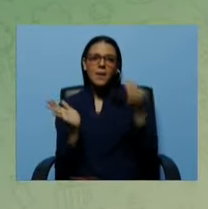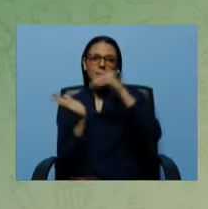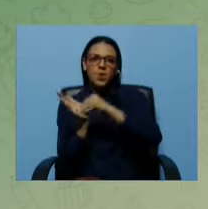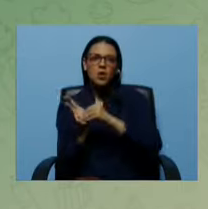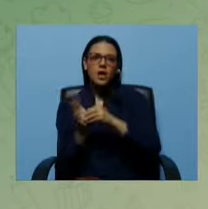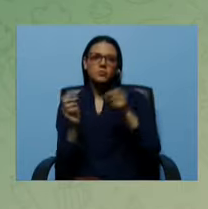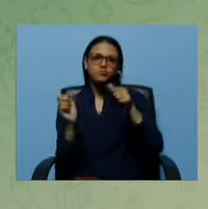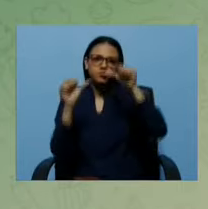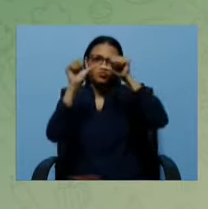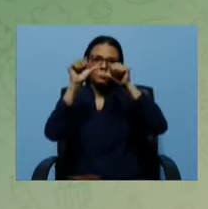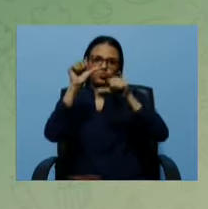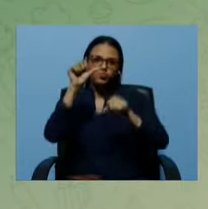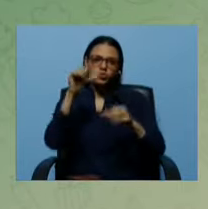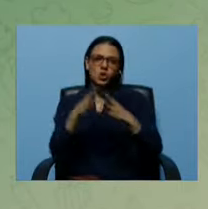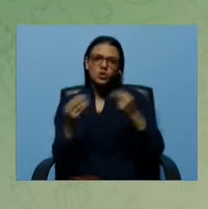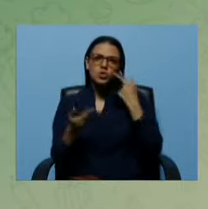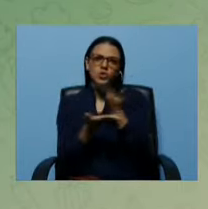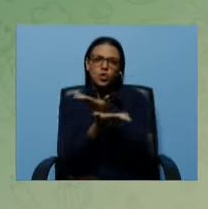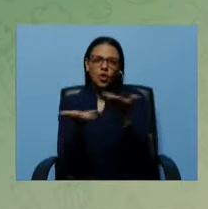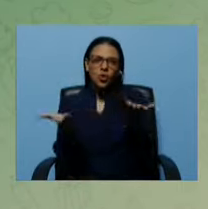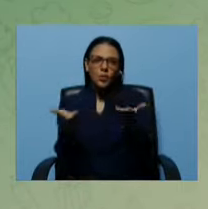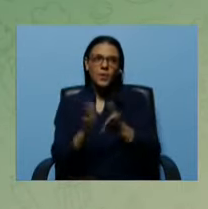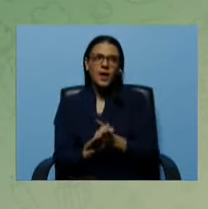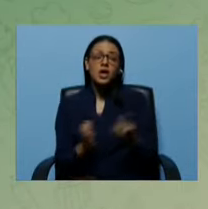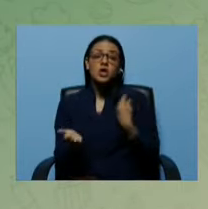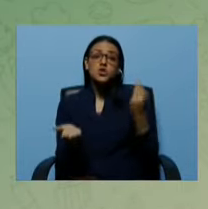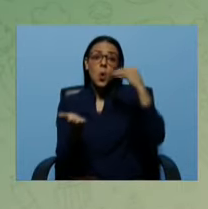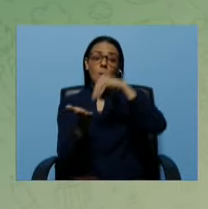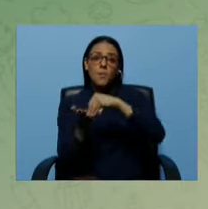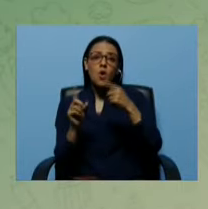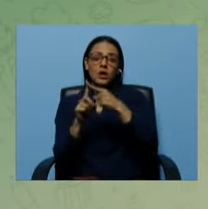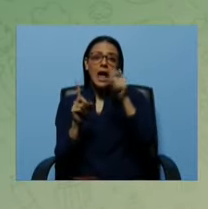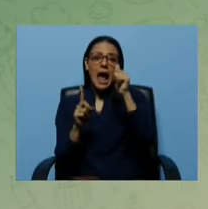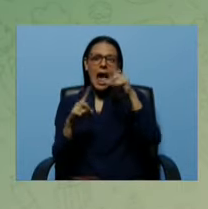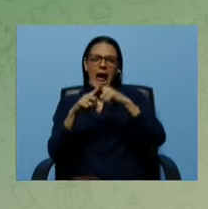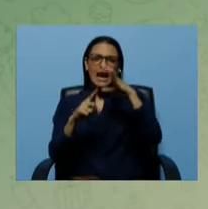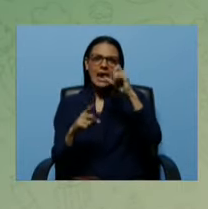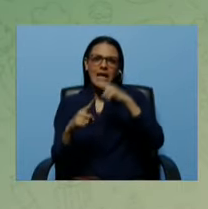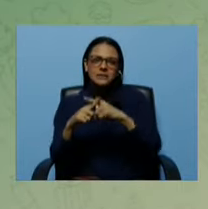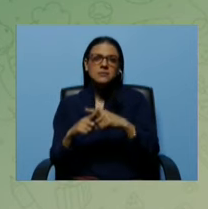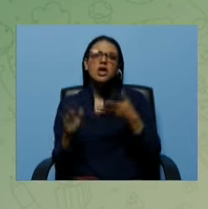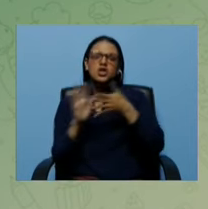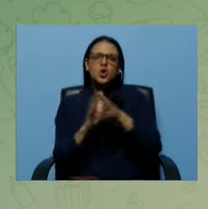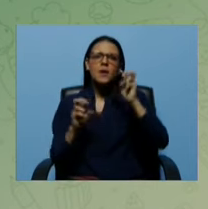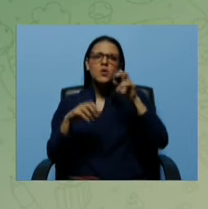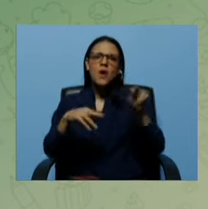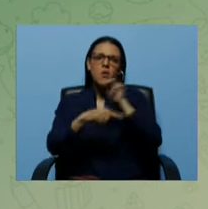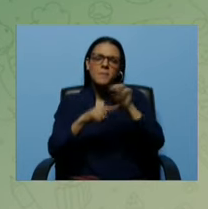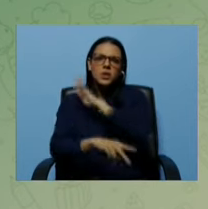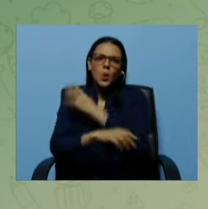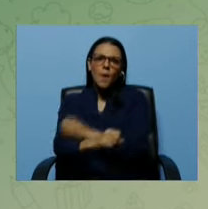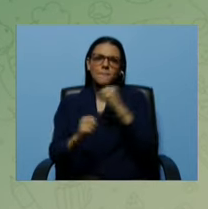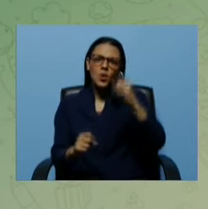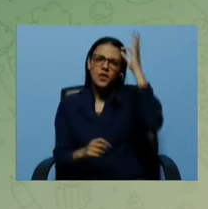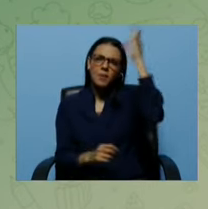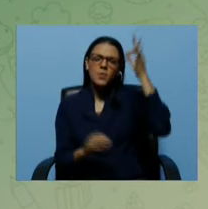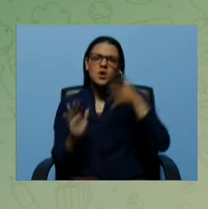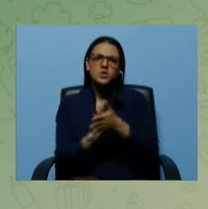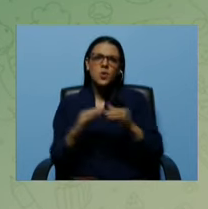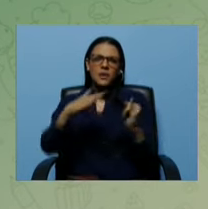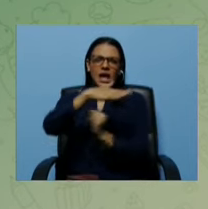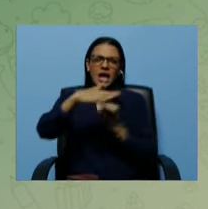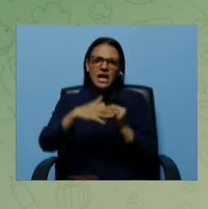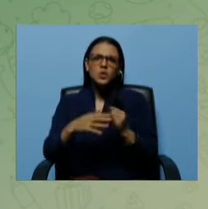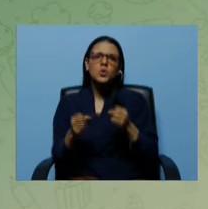siguiente vamos a leerlo para todos ustedes designé a Alex saad como nuevo ministro del poder popular para industria y